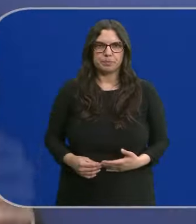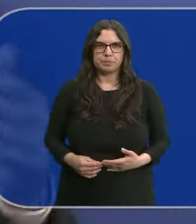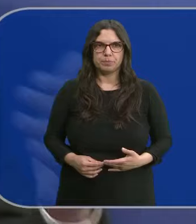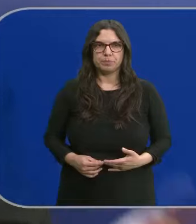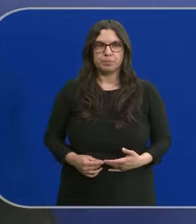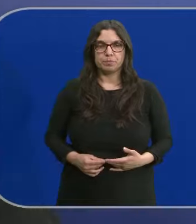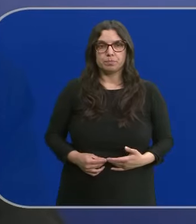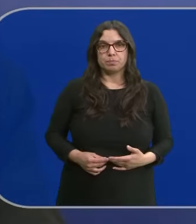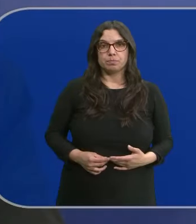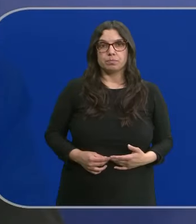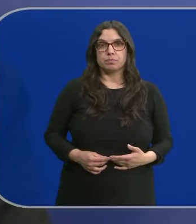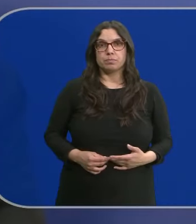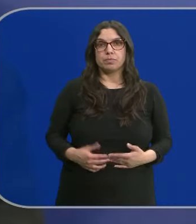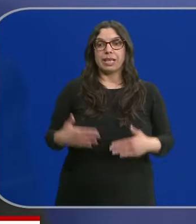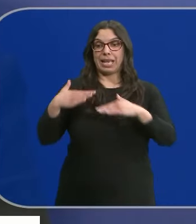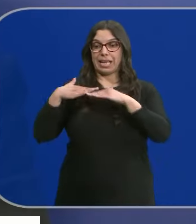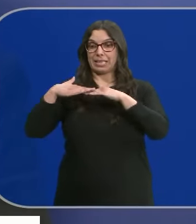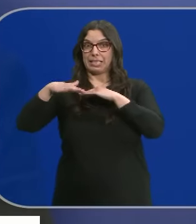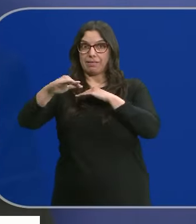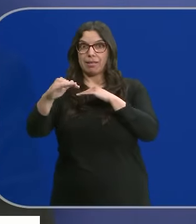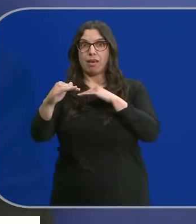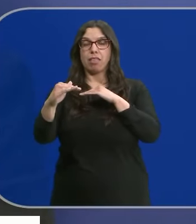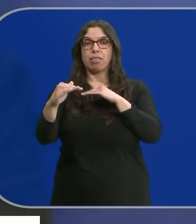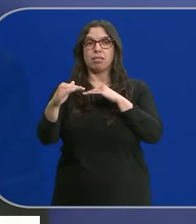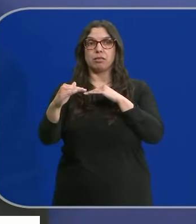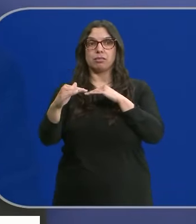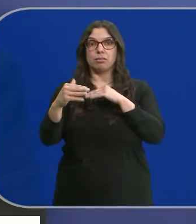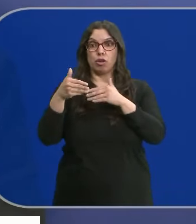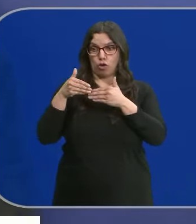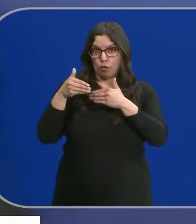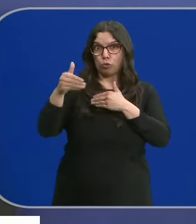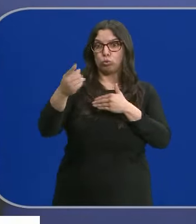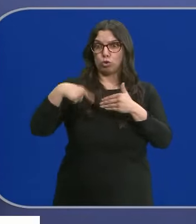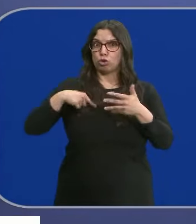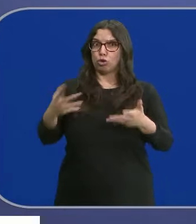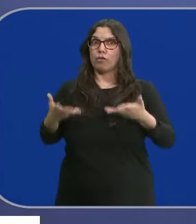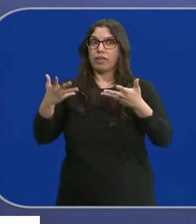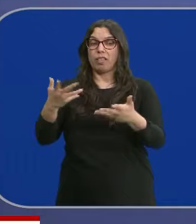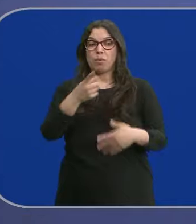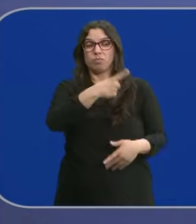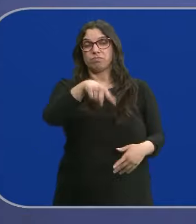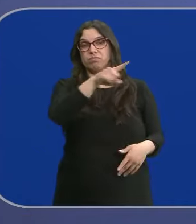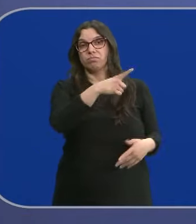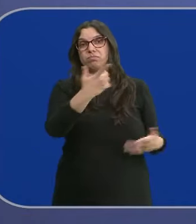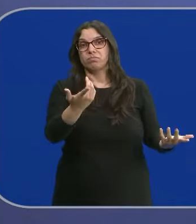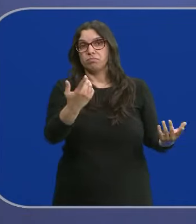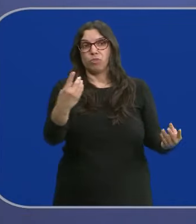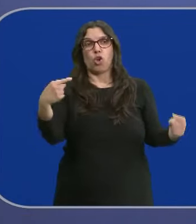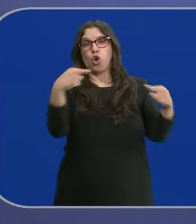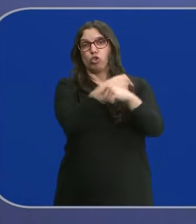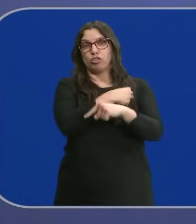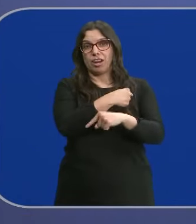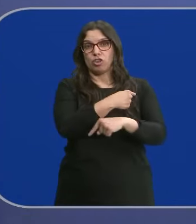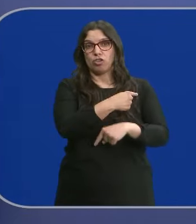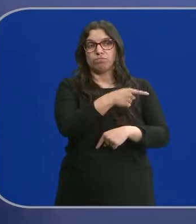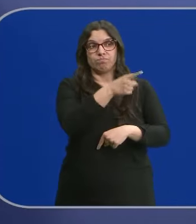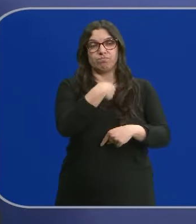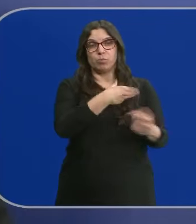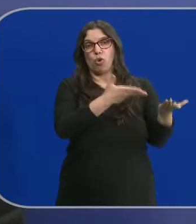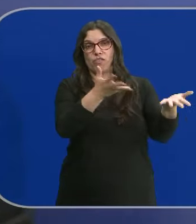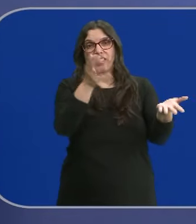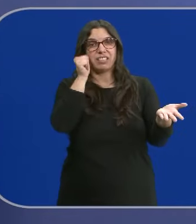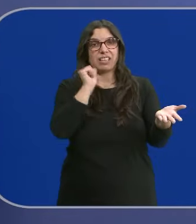Frente a la estabilidad, frente al futuro que ofrecemos, está lo contrario. Que es lo que